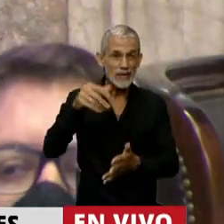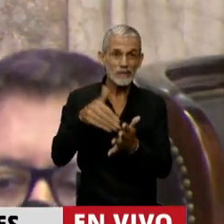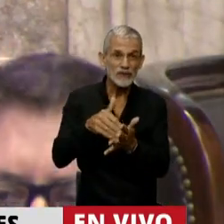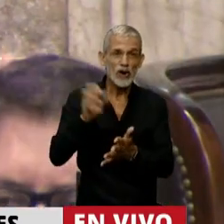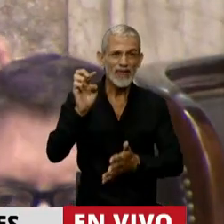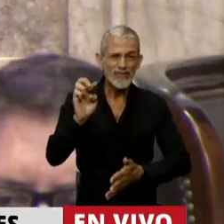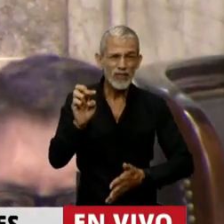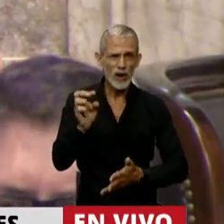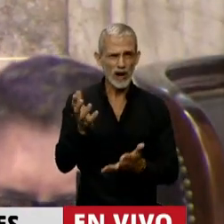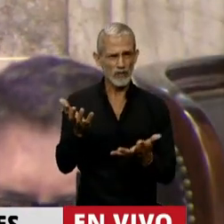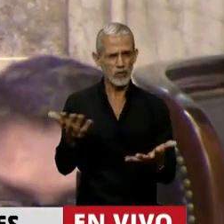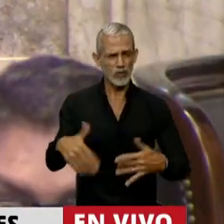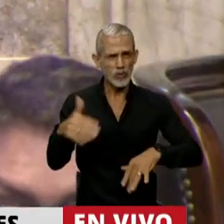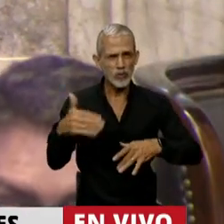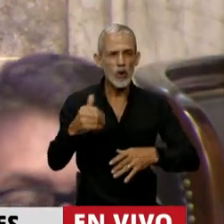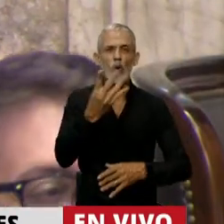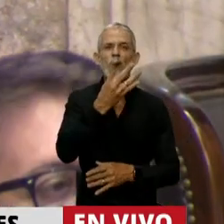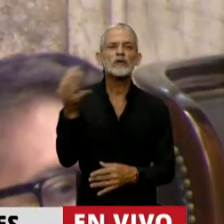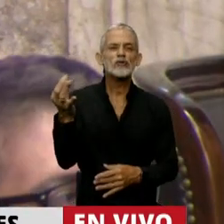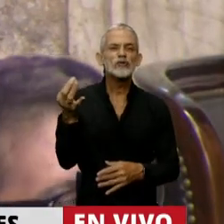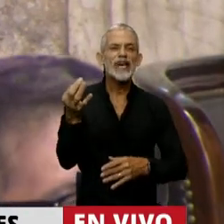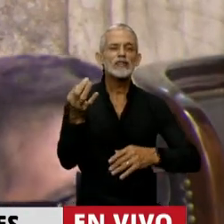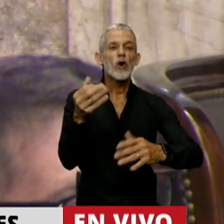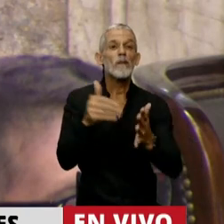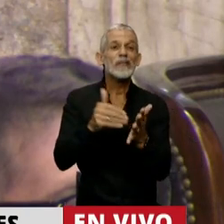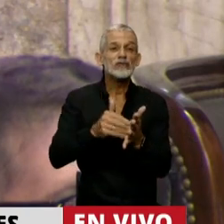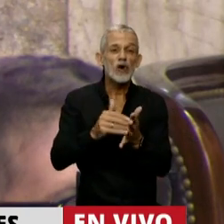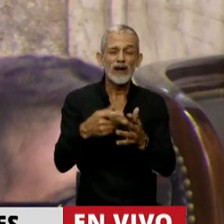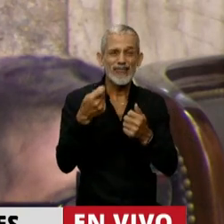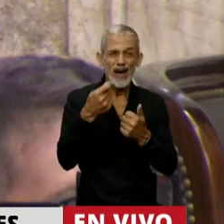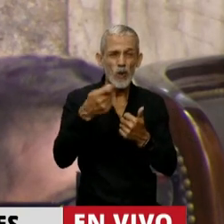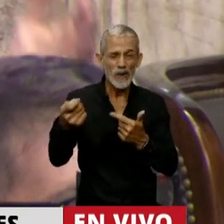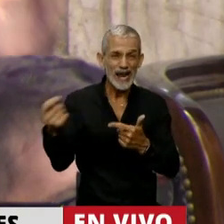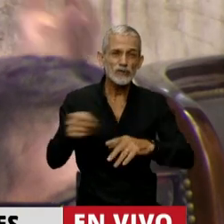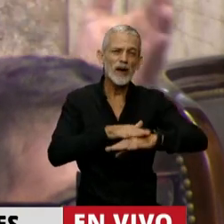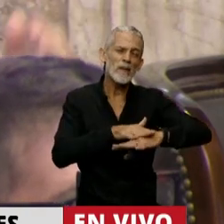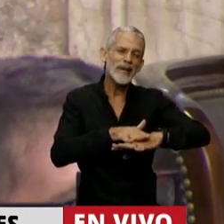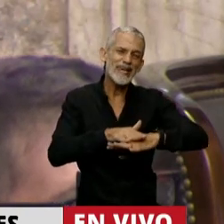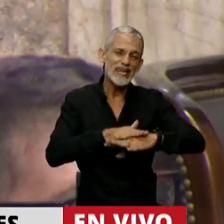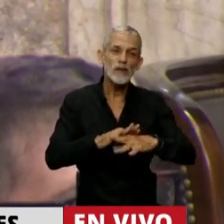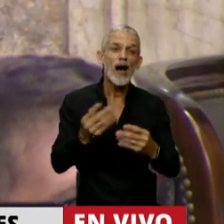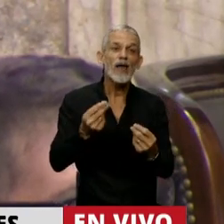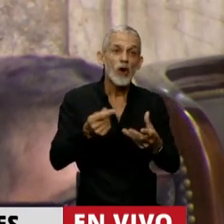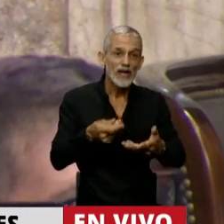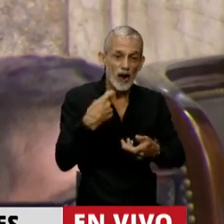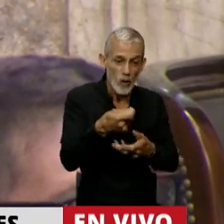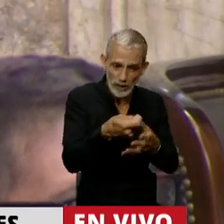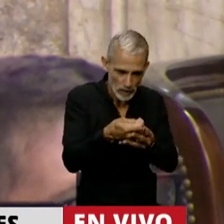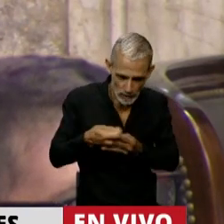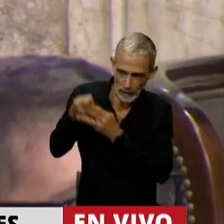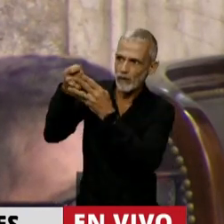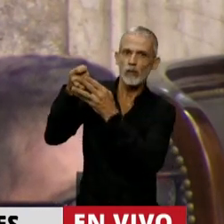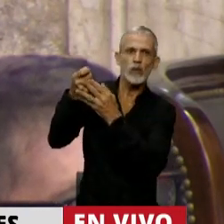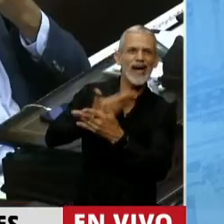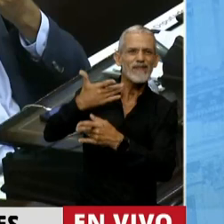50.000 millones de dólares? Señor presidente, 400 millones de jubilaciones mínimas que se van a ir al Fondo Monetario Internacional y